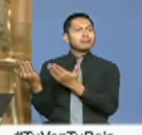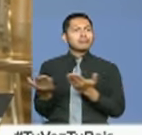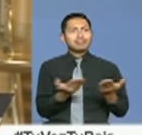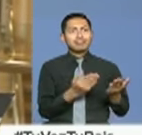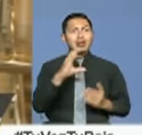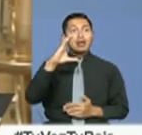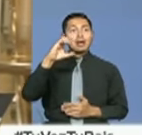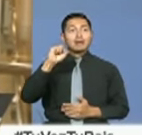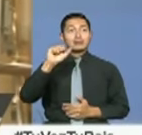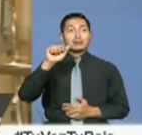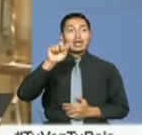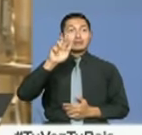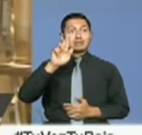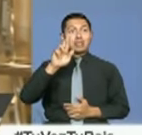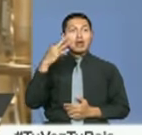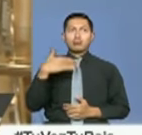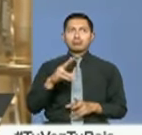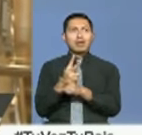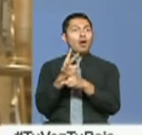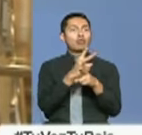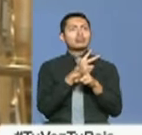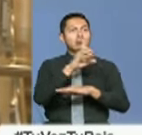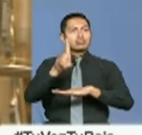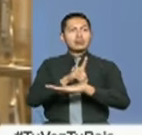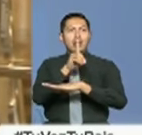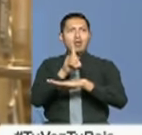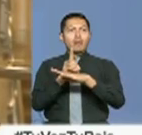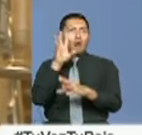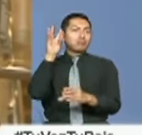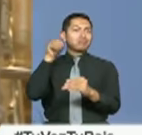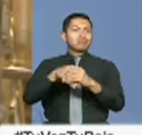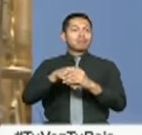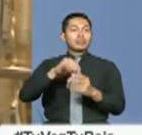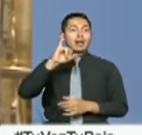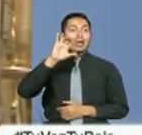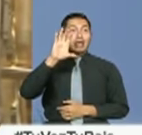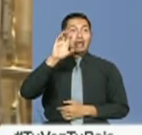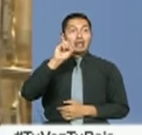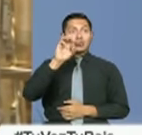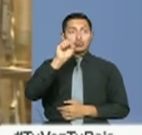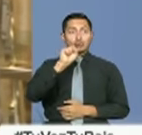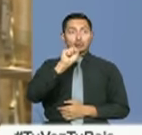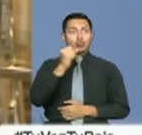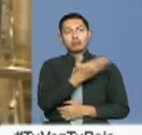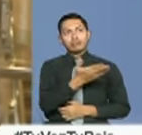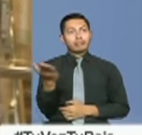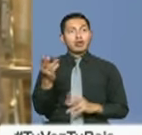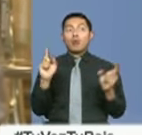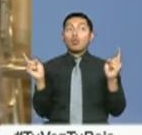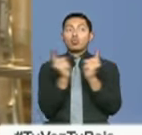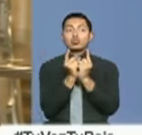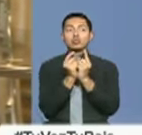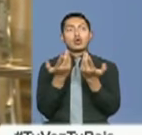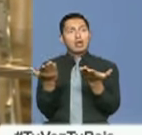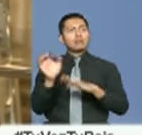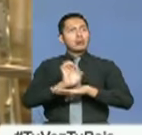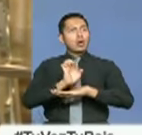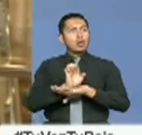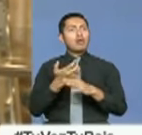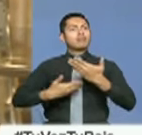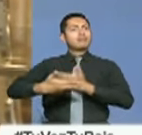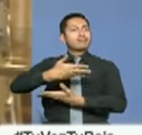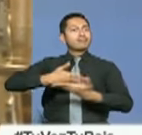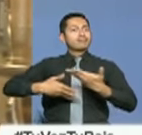César Díaz en el Consejo Directivo de la ISO, donde conjuntamente con AENOR pues podemos colaborar por el futuro